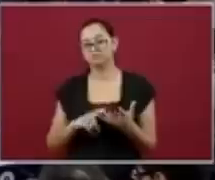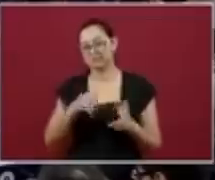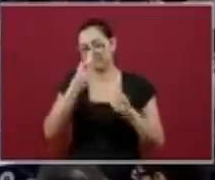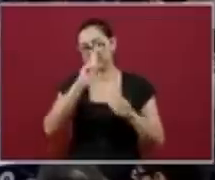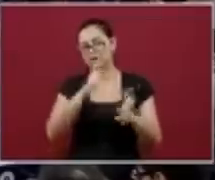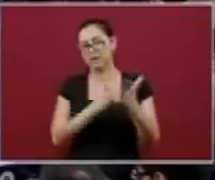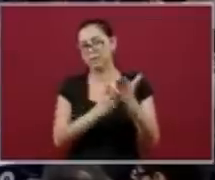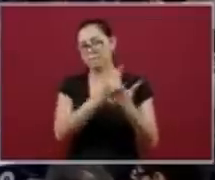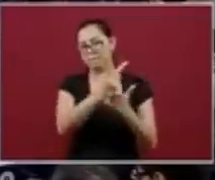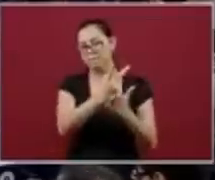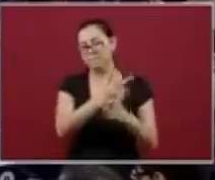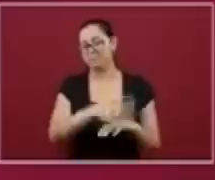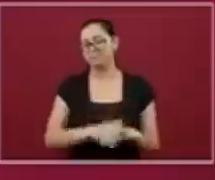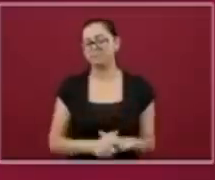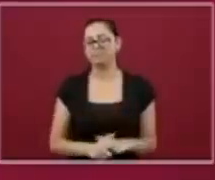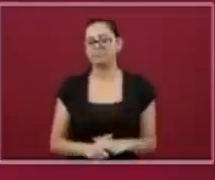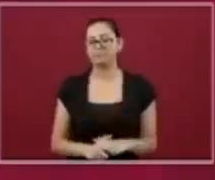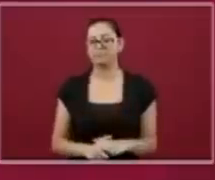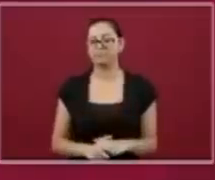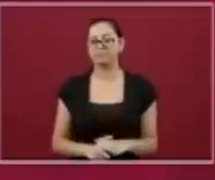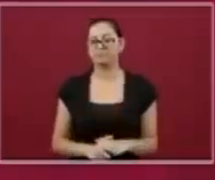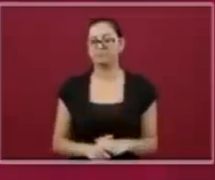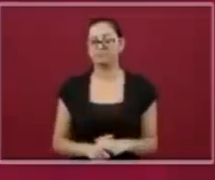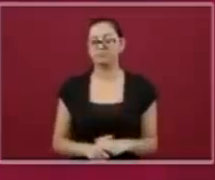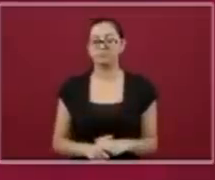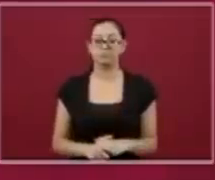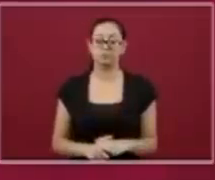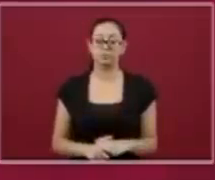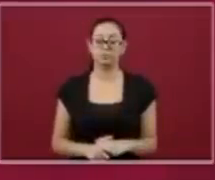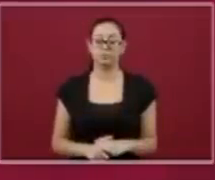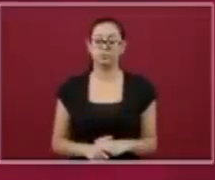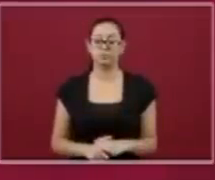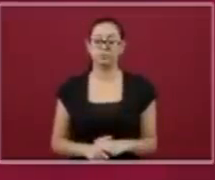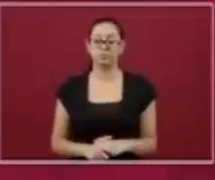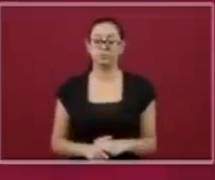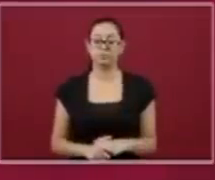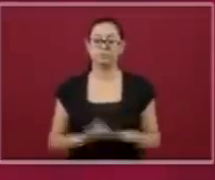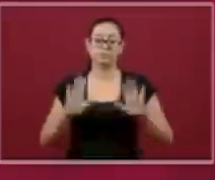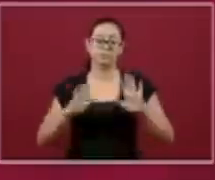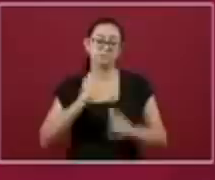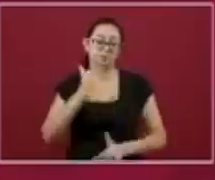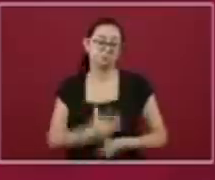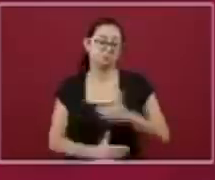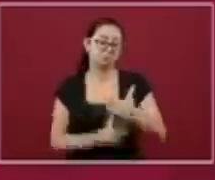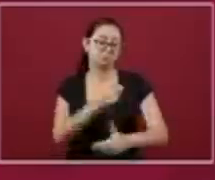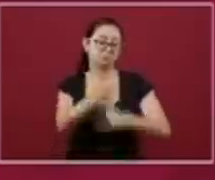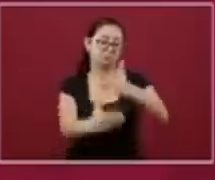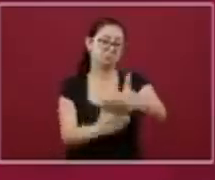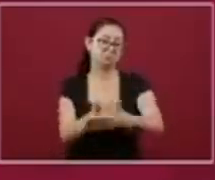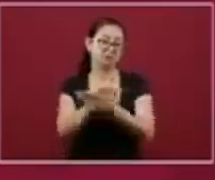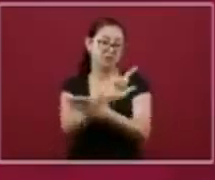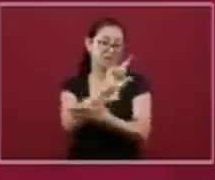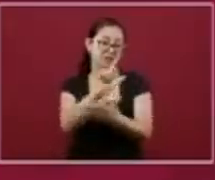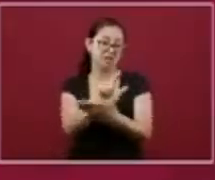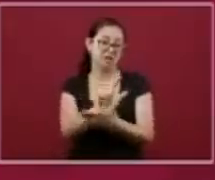condecoración, exacto. Pues es un procedimiento legal, pero